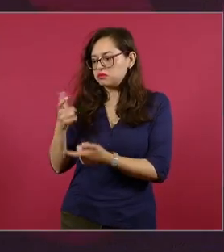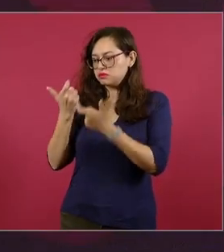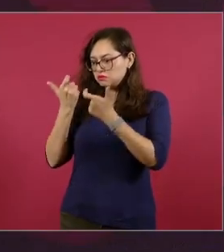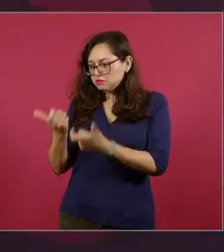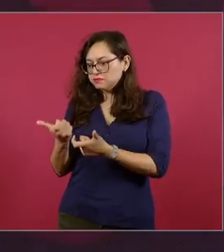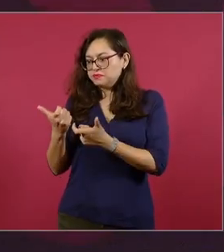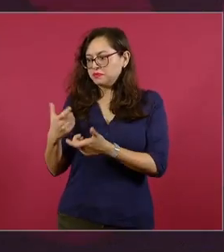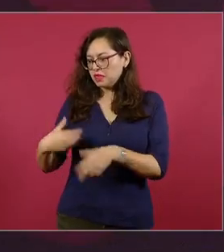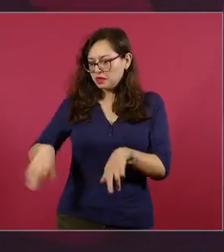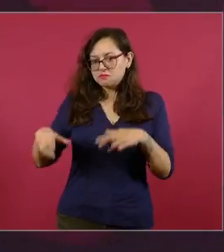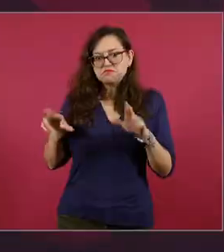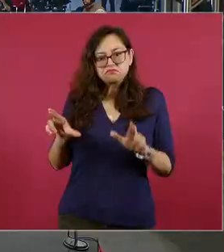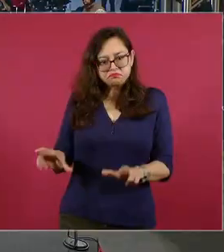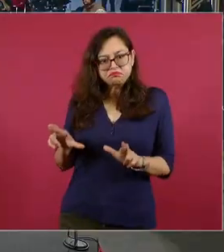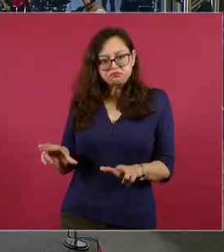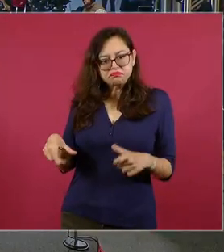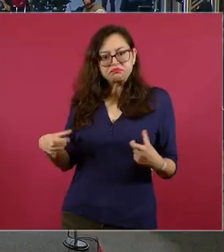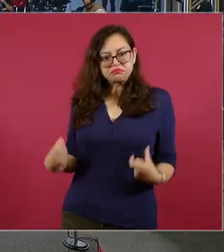país,